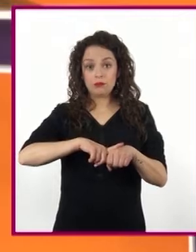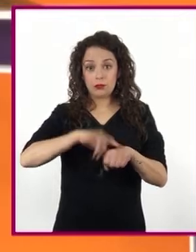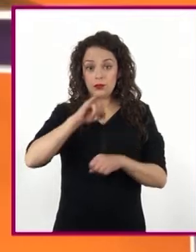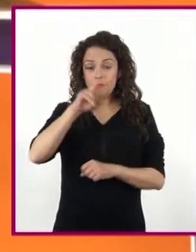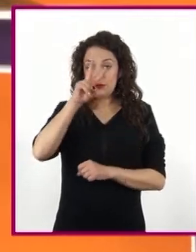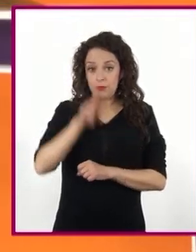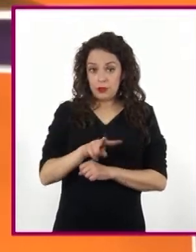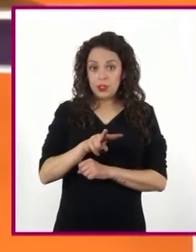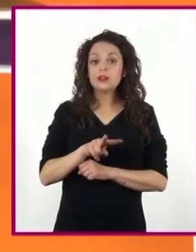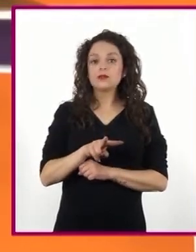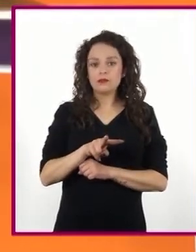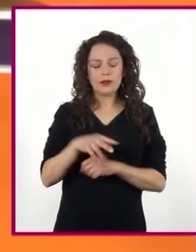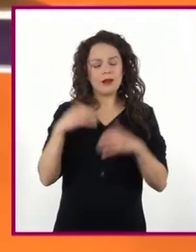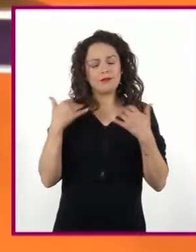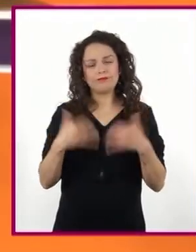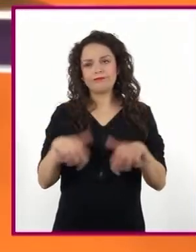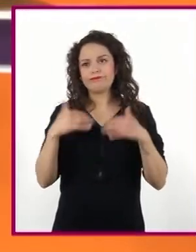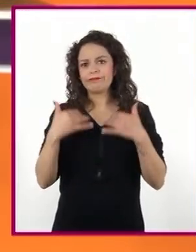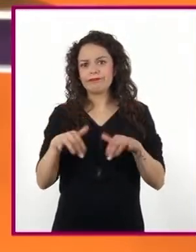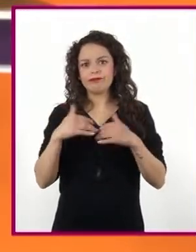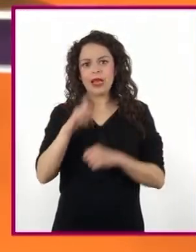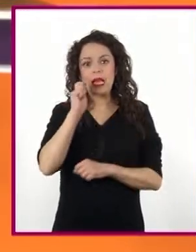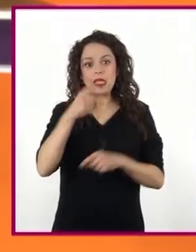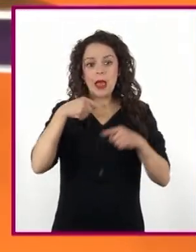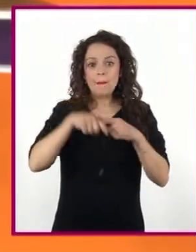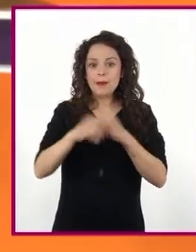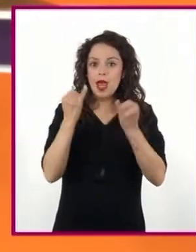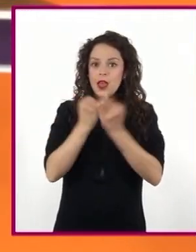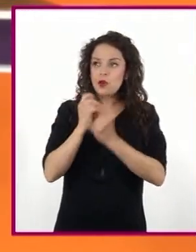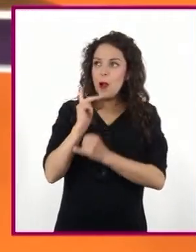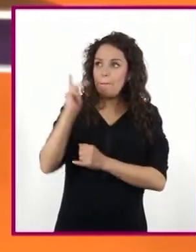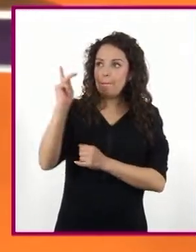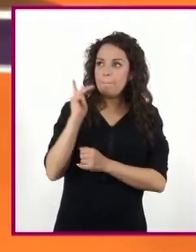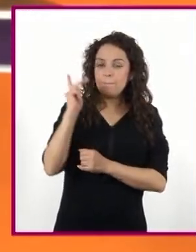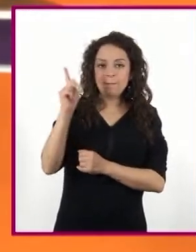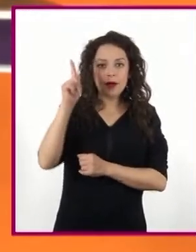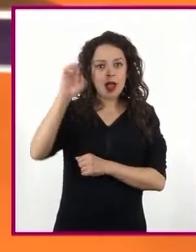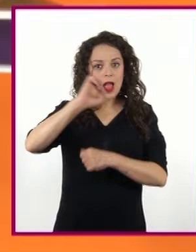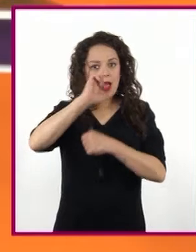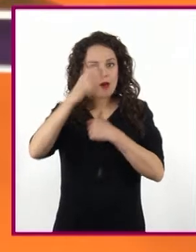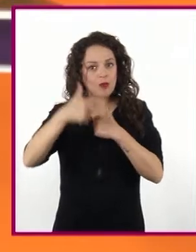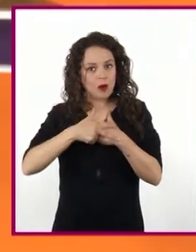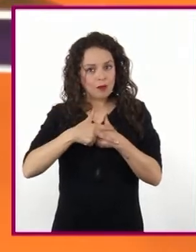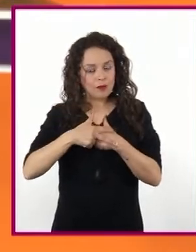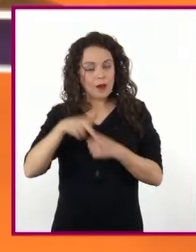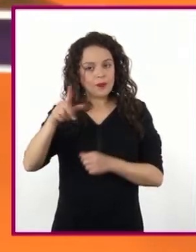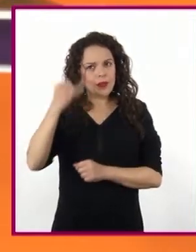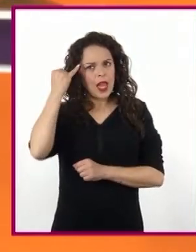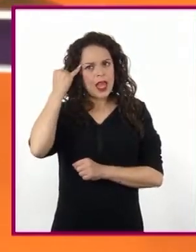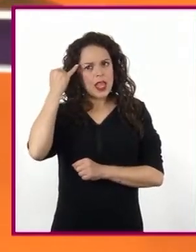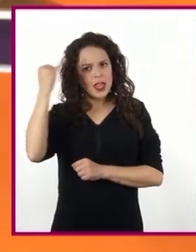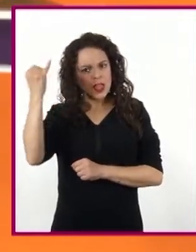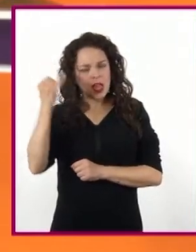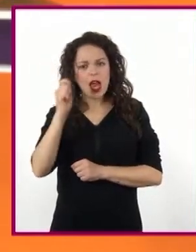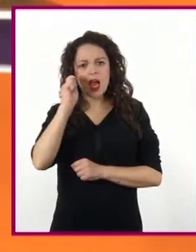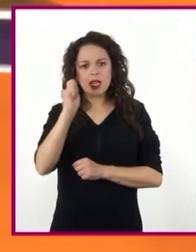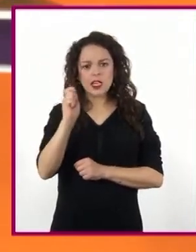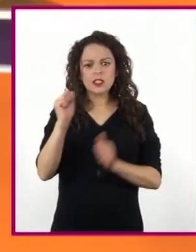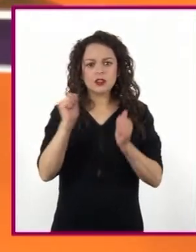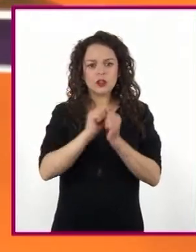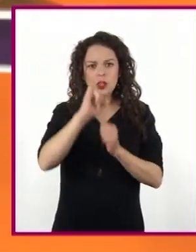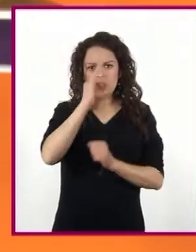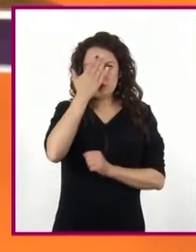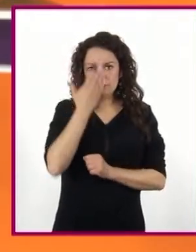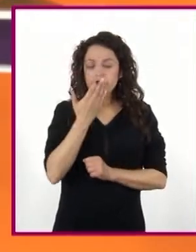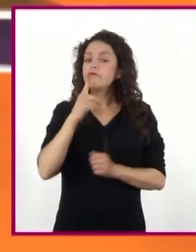el desarrollo que comenzaba a gestarse en Europa. Las ideas ilustradas revolucionaron el pensamiento de las